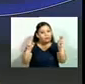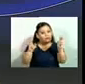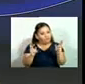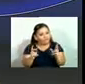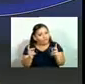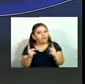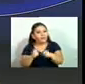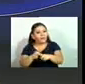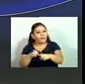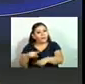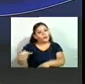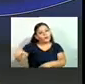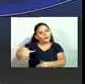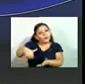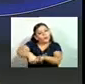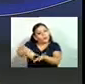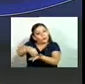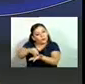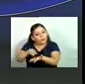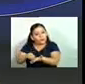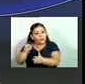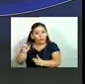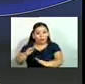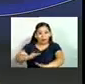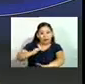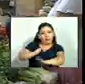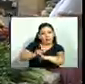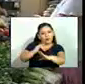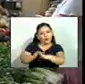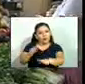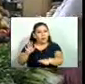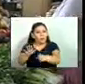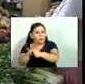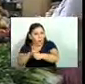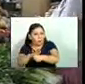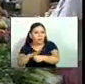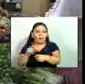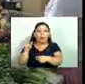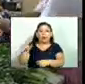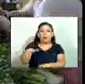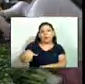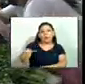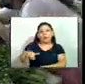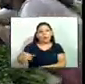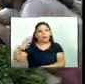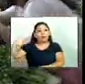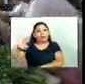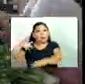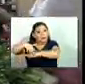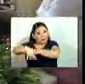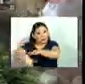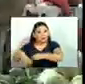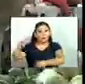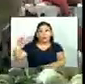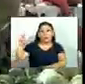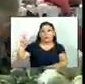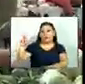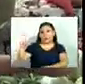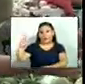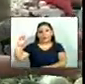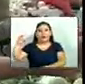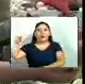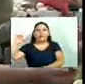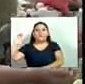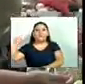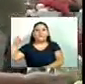municipio y contarles que para reducir los contagios de COVID-19 en el municipio de Nueva Concepción, esto en Chalatenango, el alcalde de esa